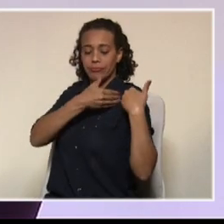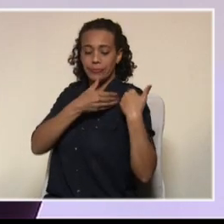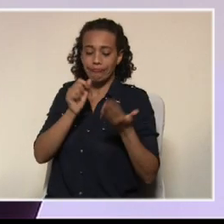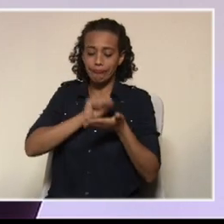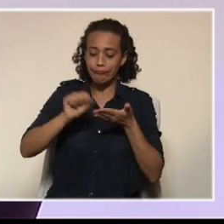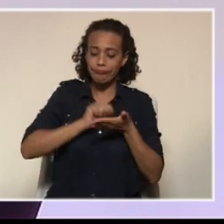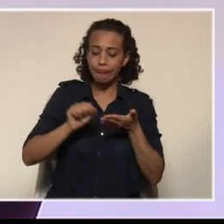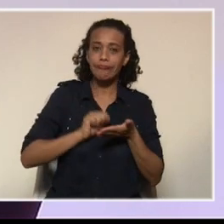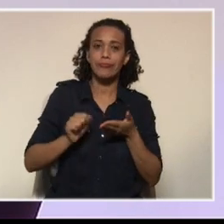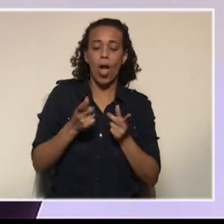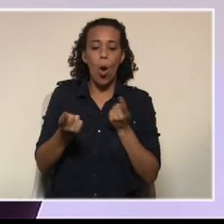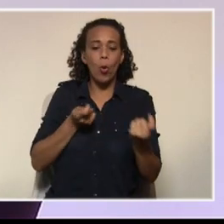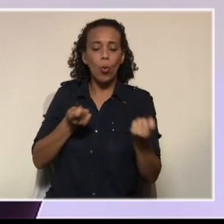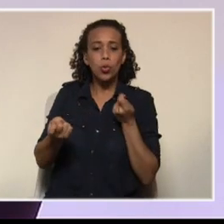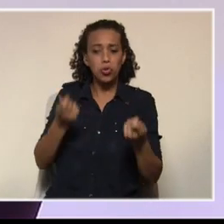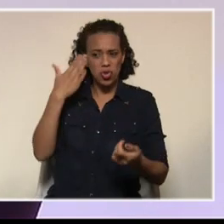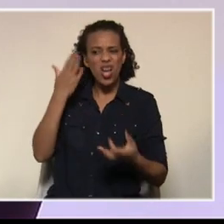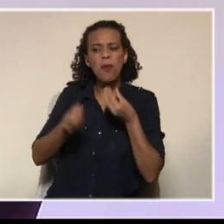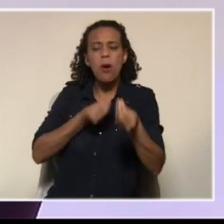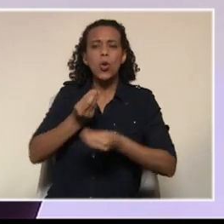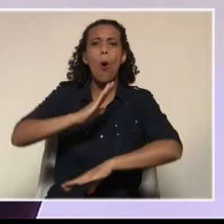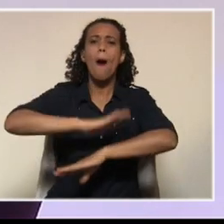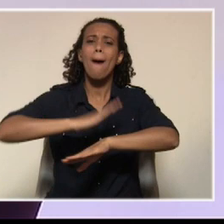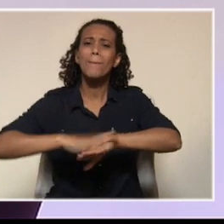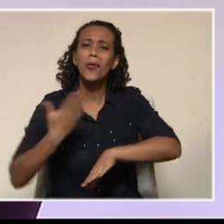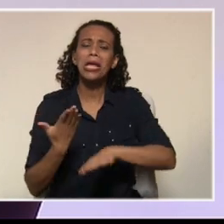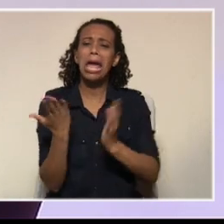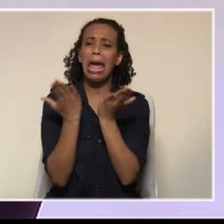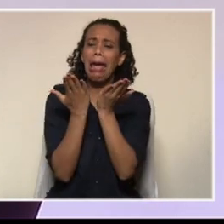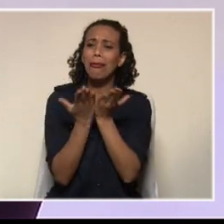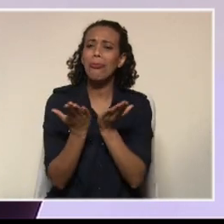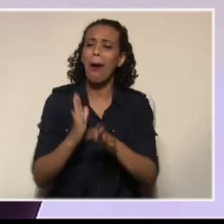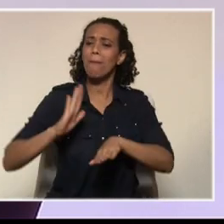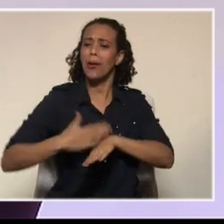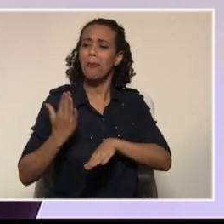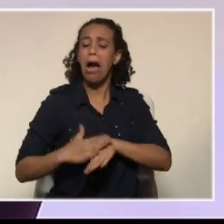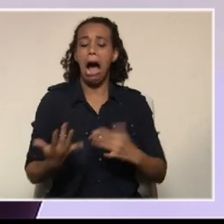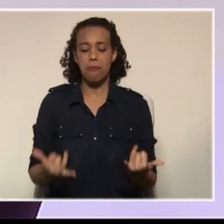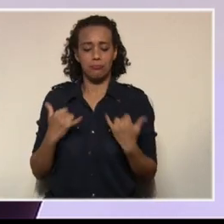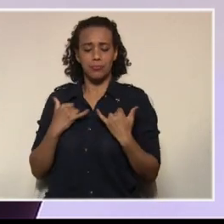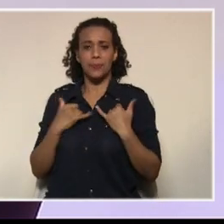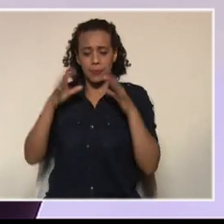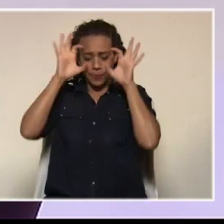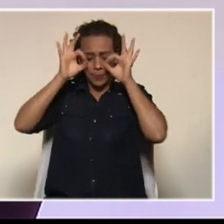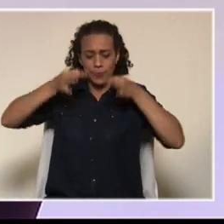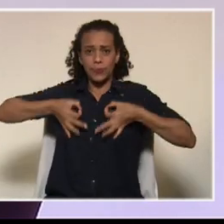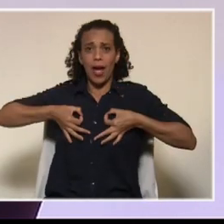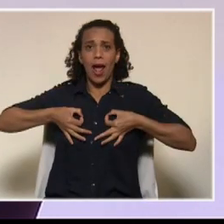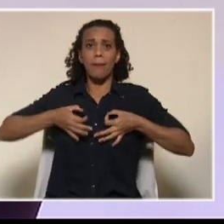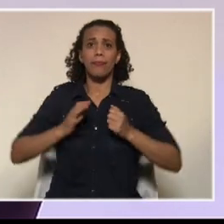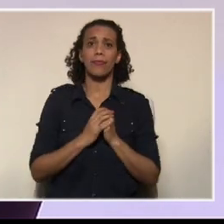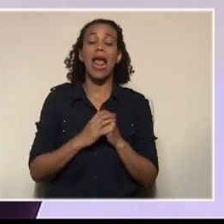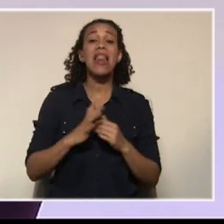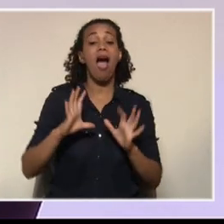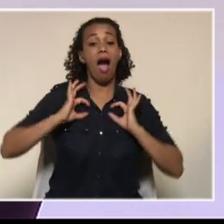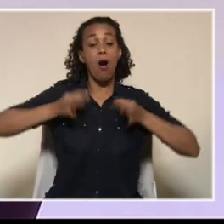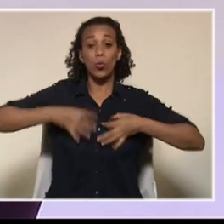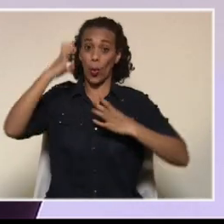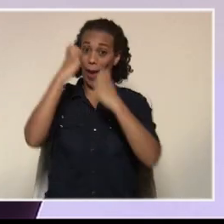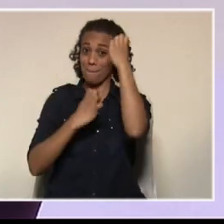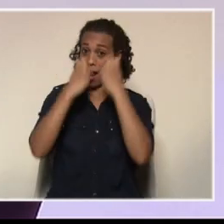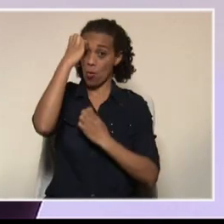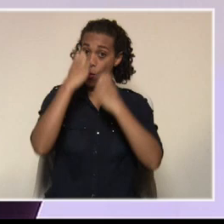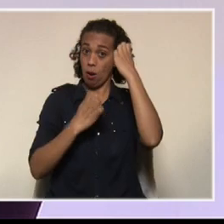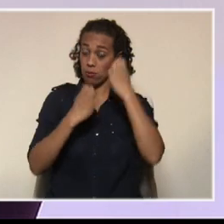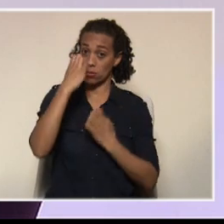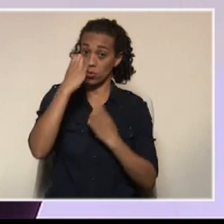tener autocontrol de lo que estamos haciendo. Aquí también, como principio, está la autoevaluación.